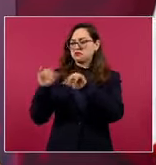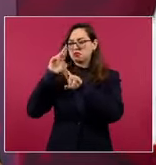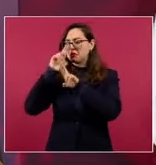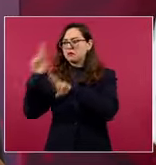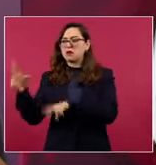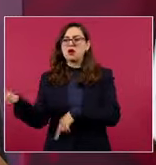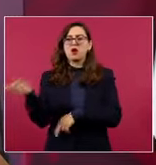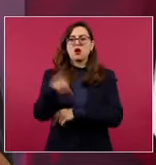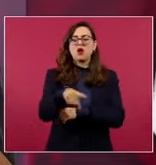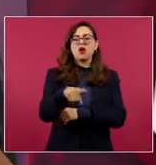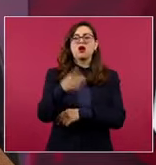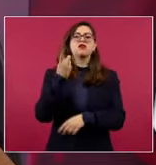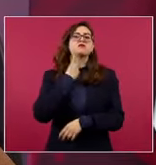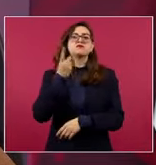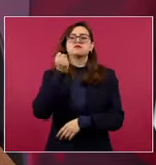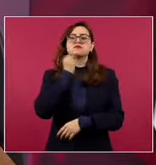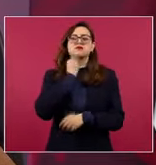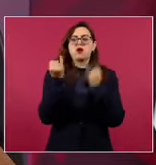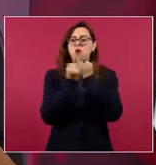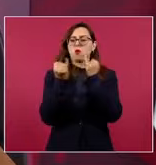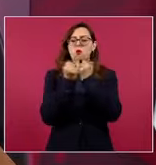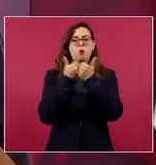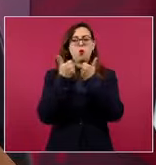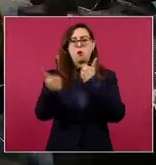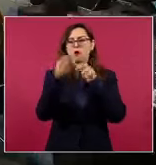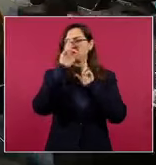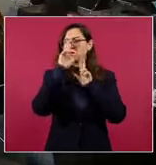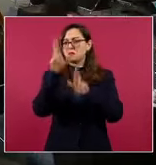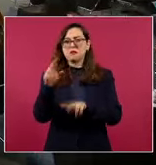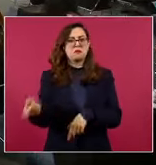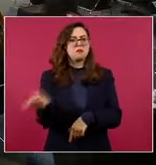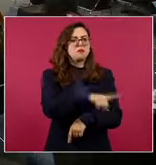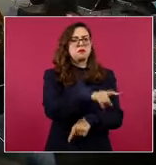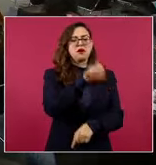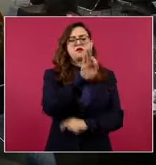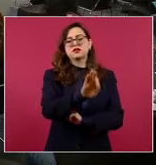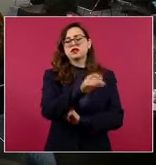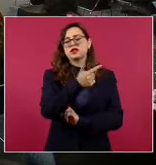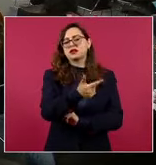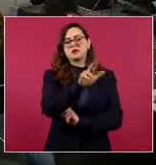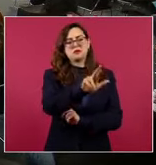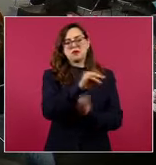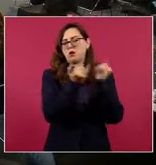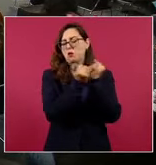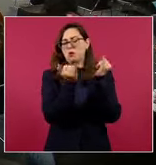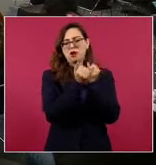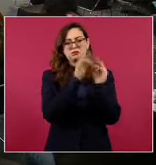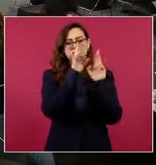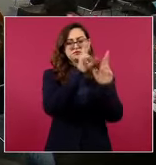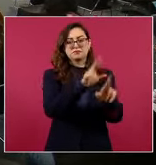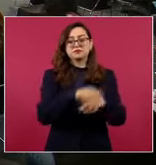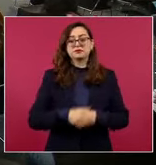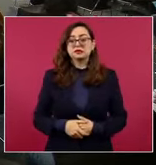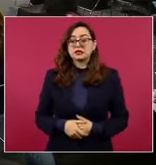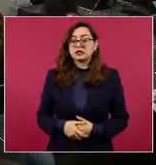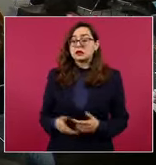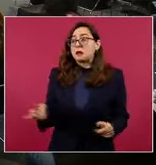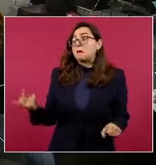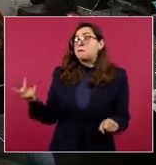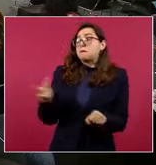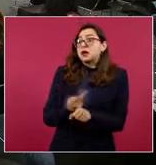la fiscalía. Uno de los aspectos también se destacaba es que pues no se había dado esta, tal vez una felicitación, un